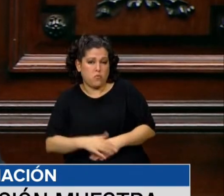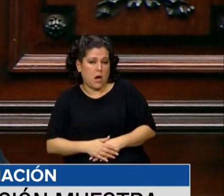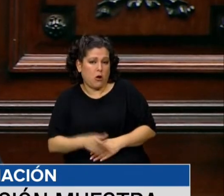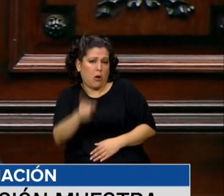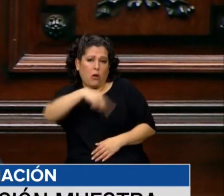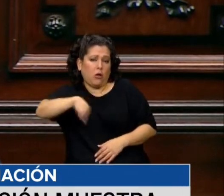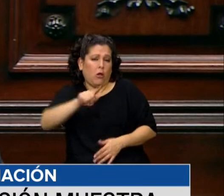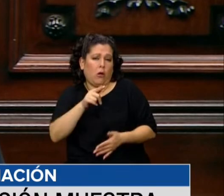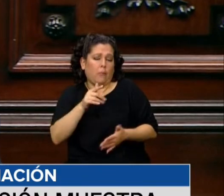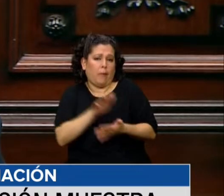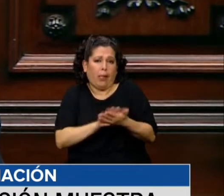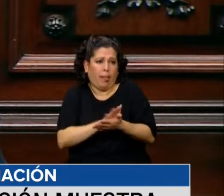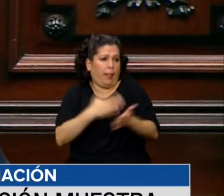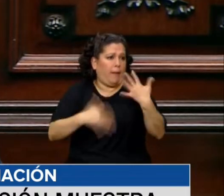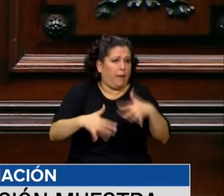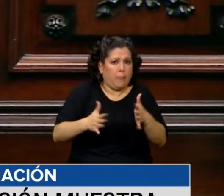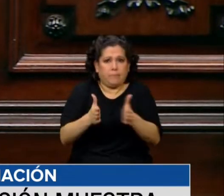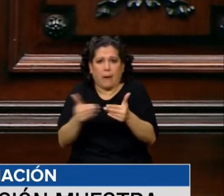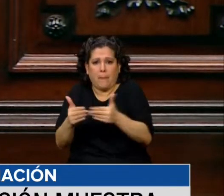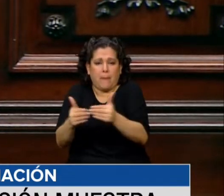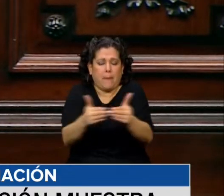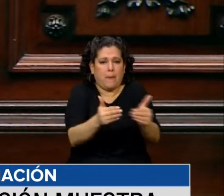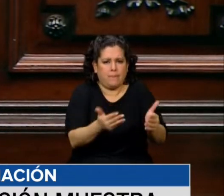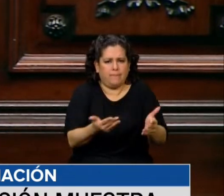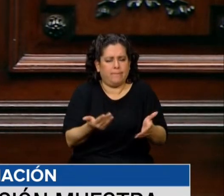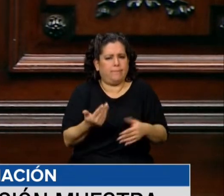a las apuradas, todo rápido,